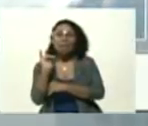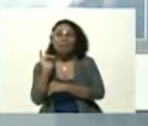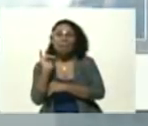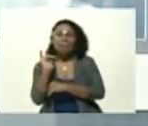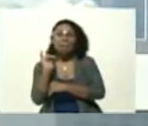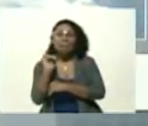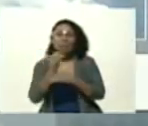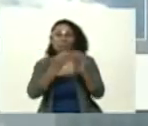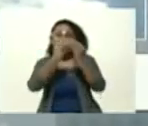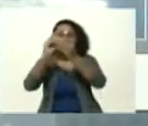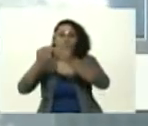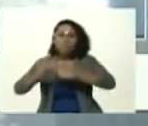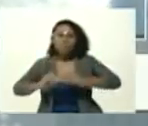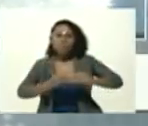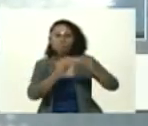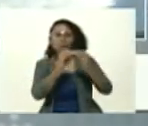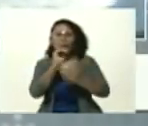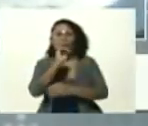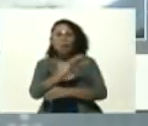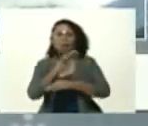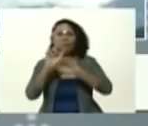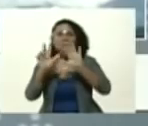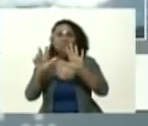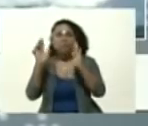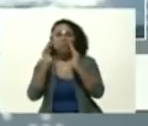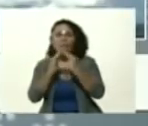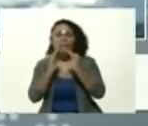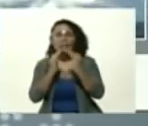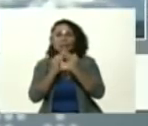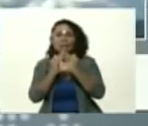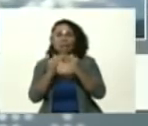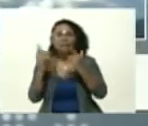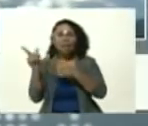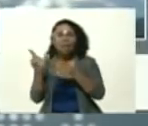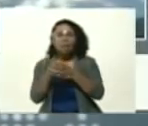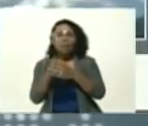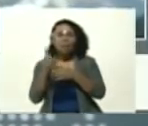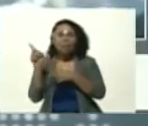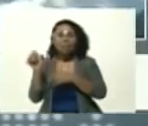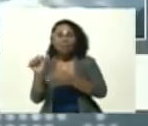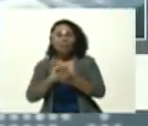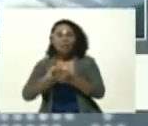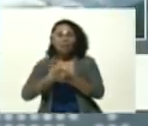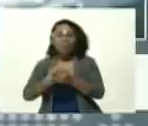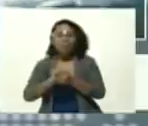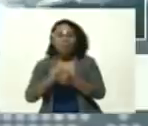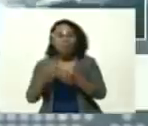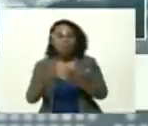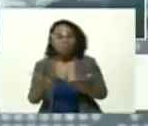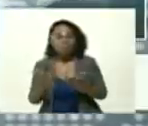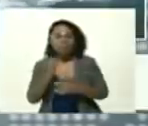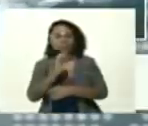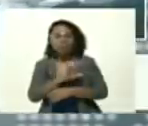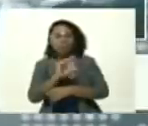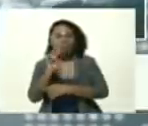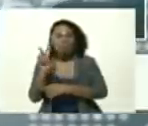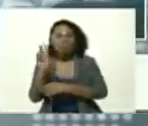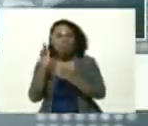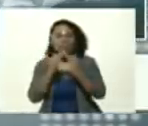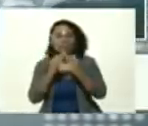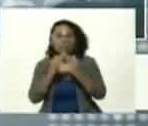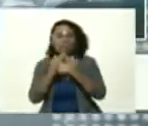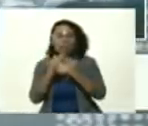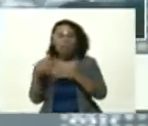en ejecución las 48 viviendas del sector La Jabonera y 32 viviendas en